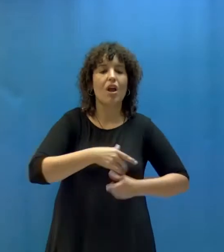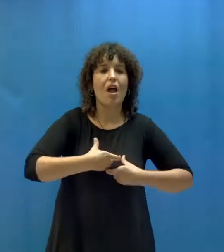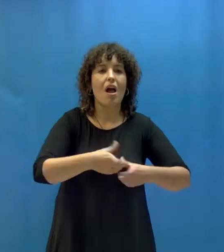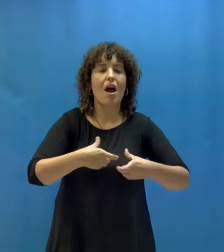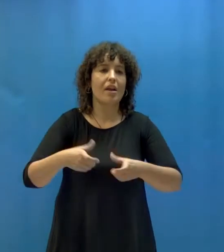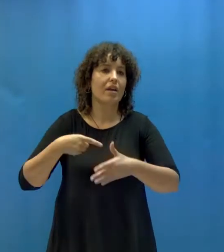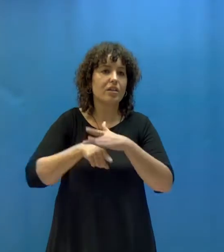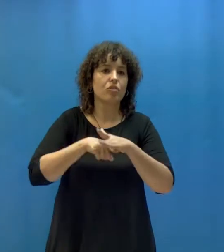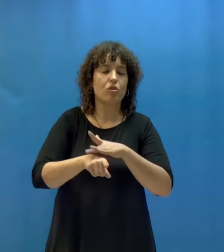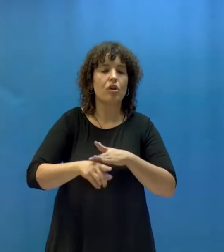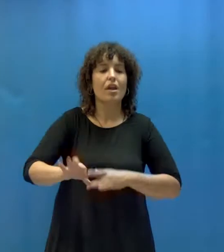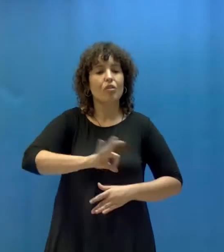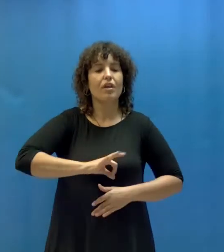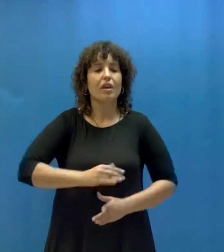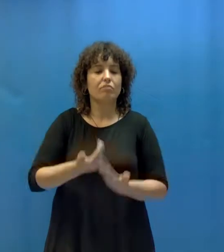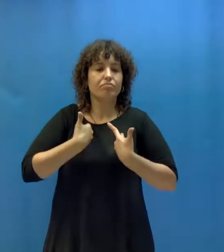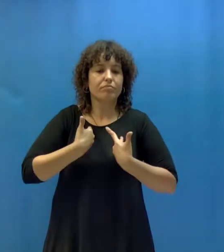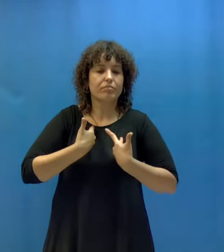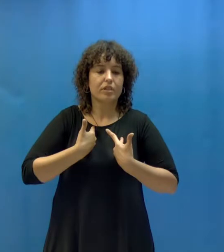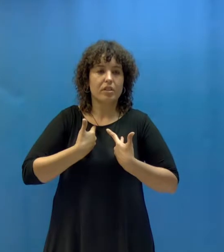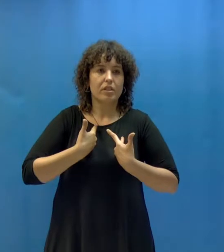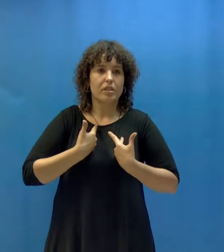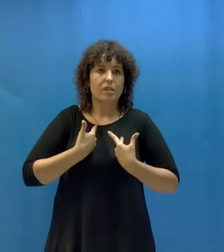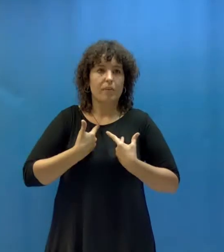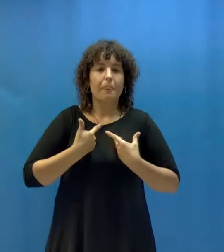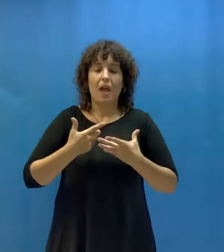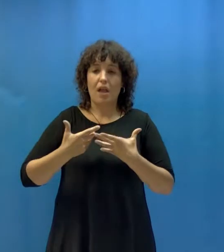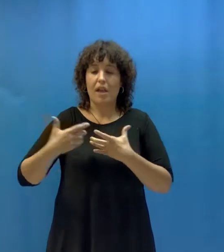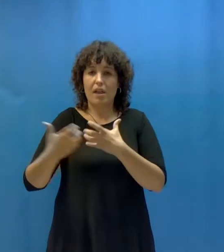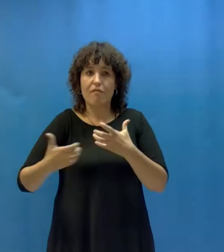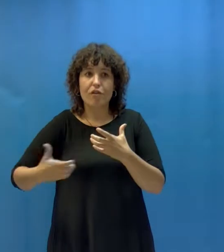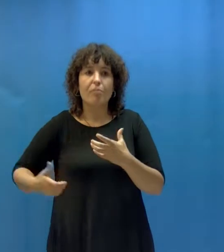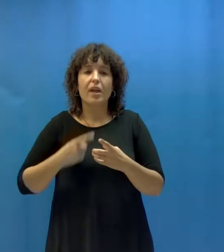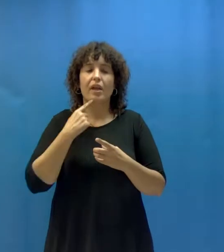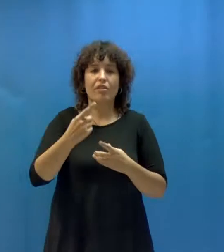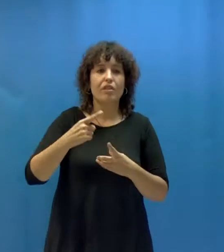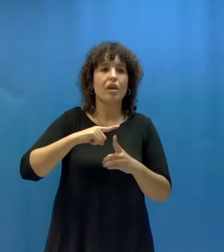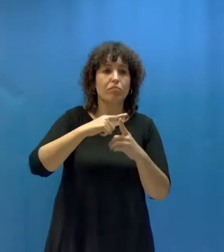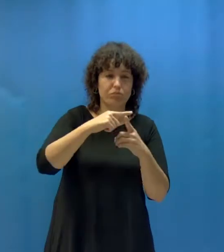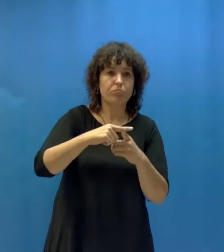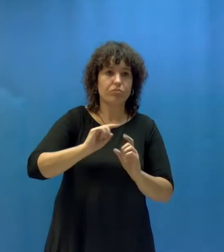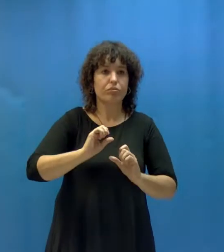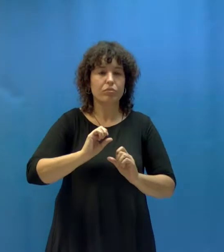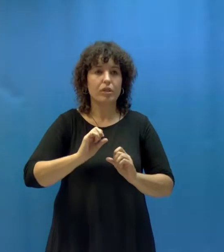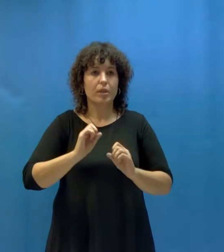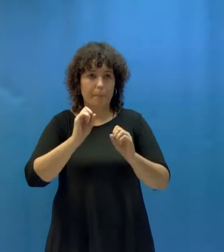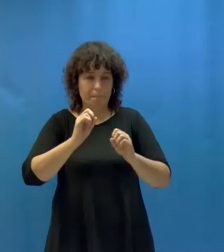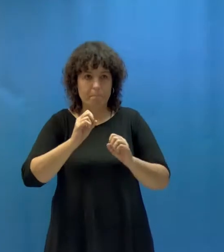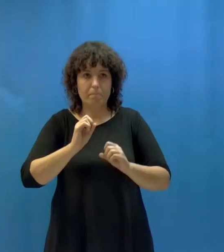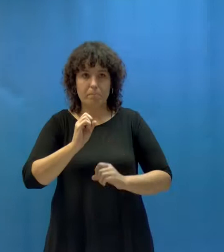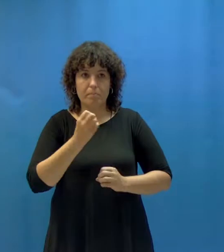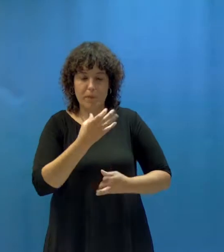concejalía responsable. Y cuentan con el informe favorable del negociado de facturación, la fiscalización previa limitada con